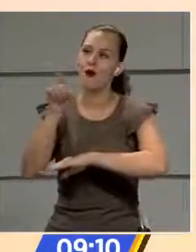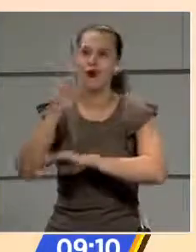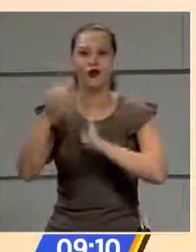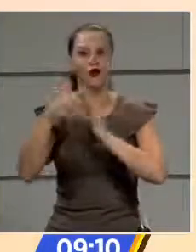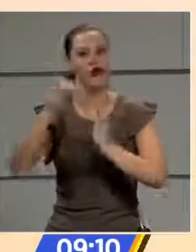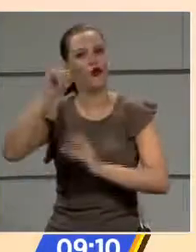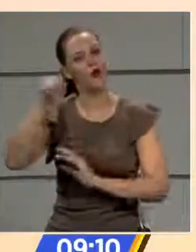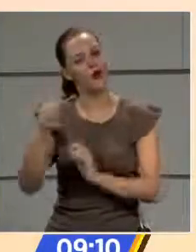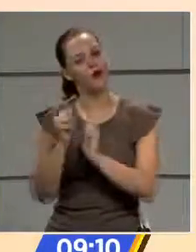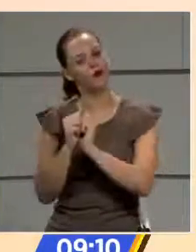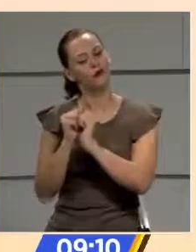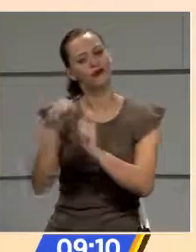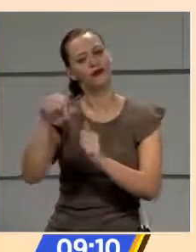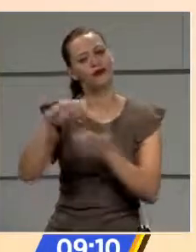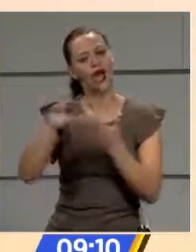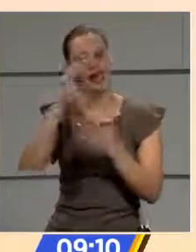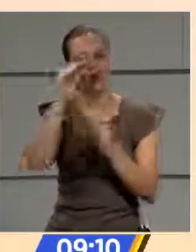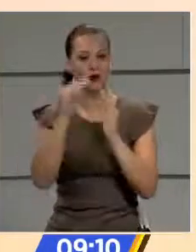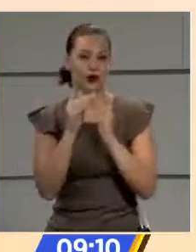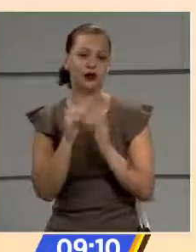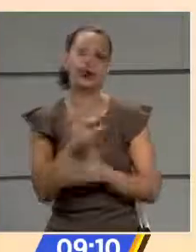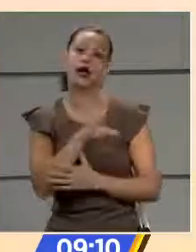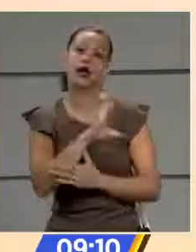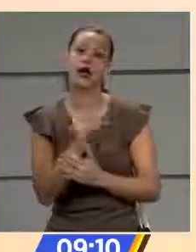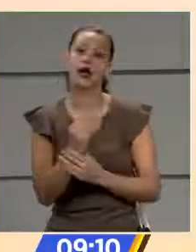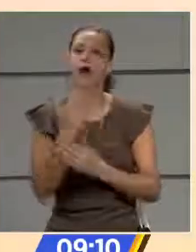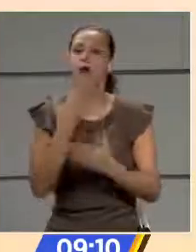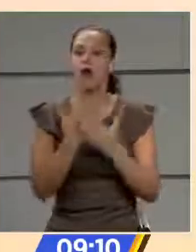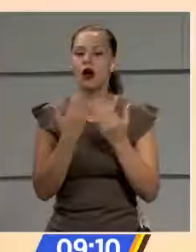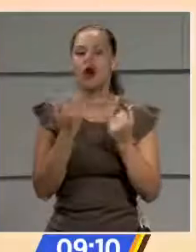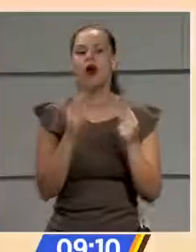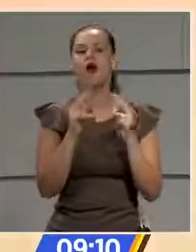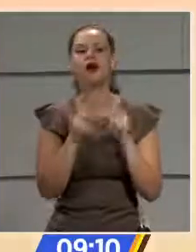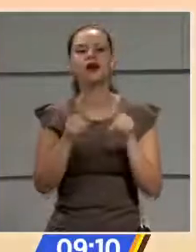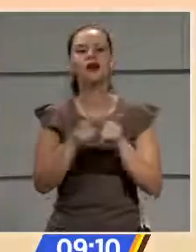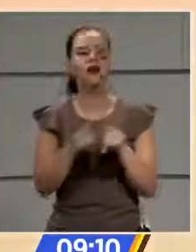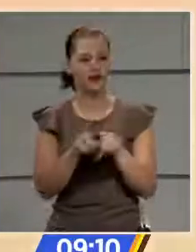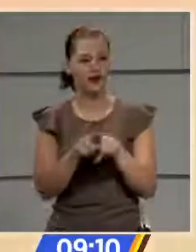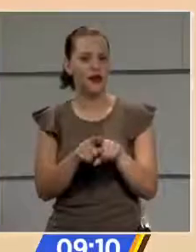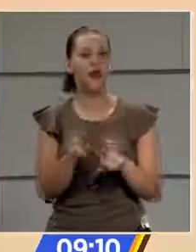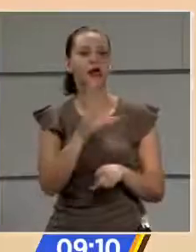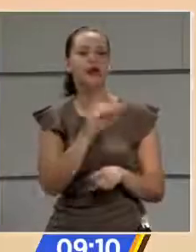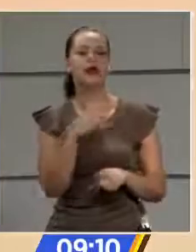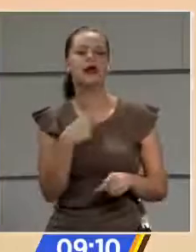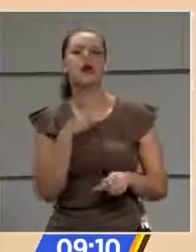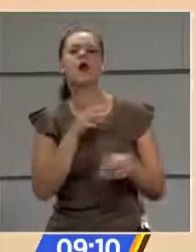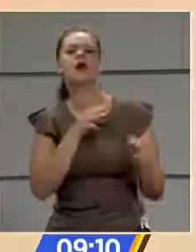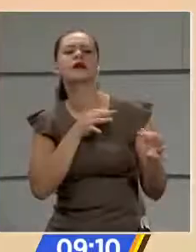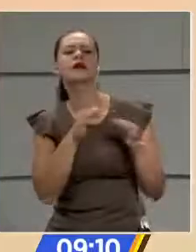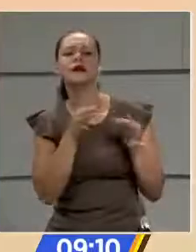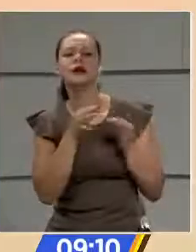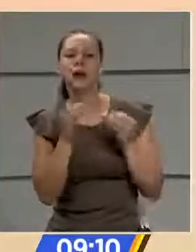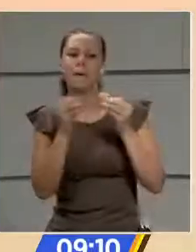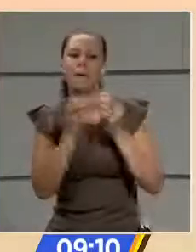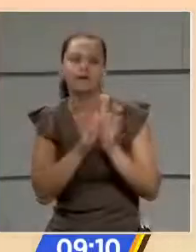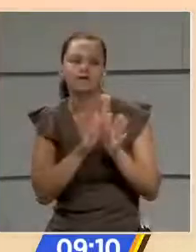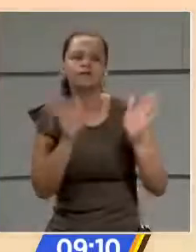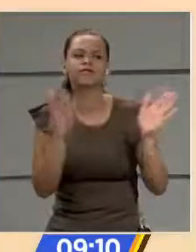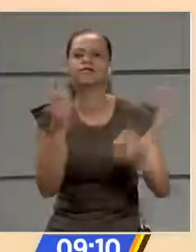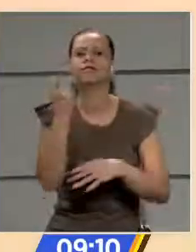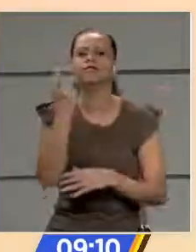nos acompaña en este Aprendo en Casa. Y bueno, Carla, ahora vamos a conocer también y a tener una explicación mucho más amplia